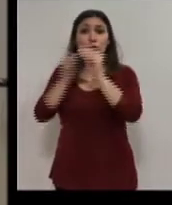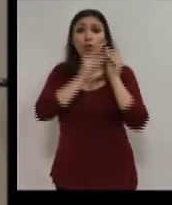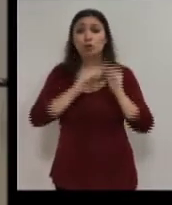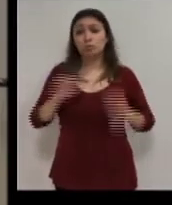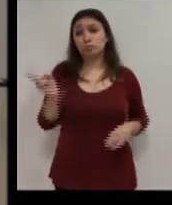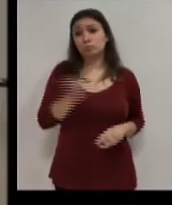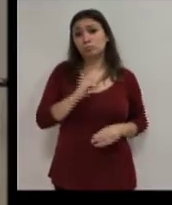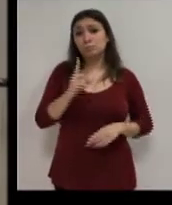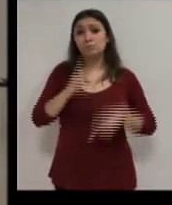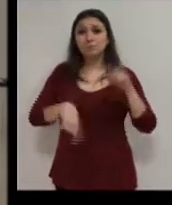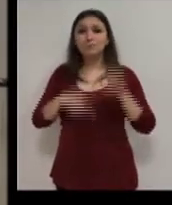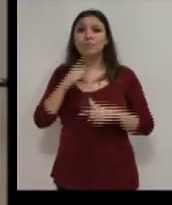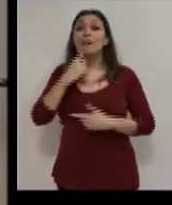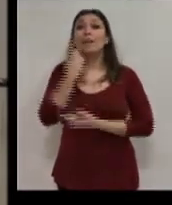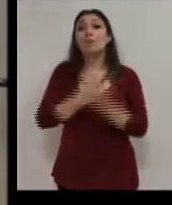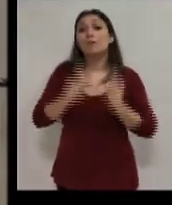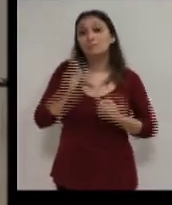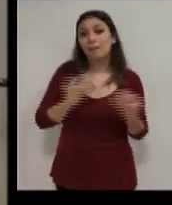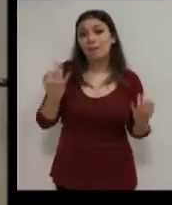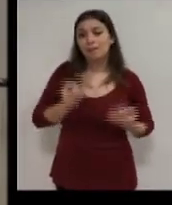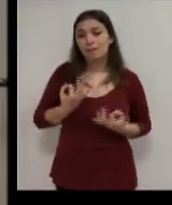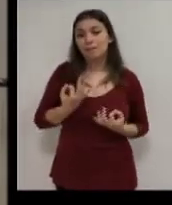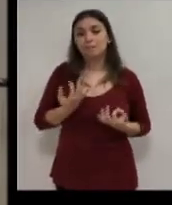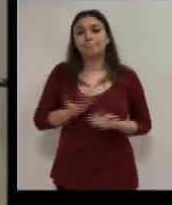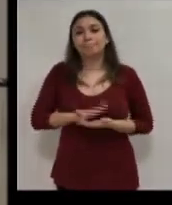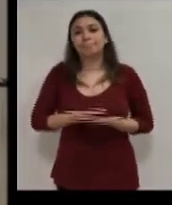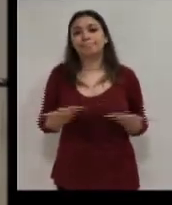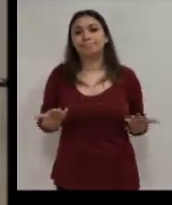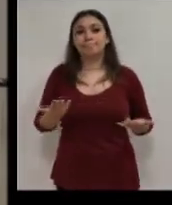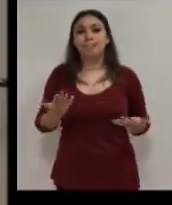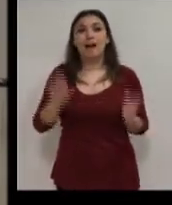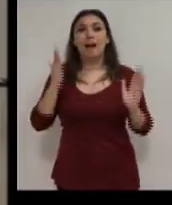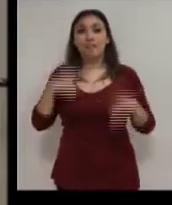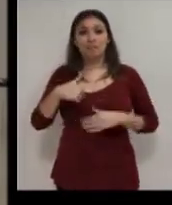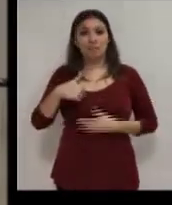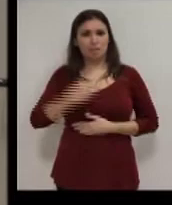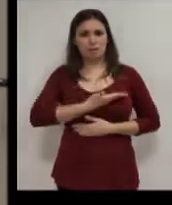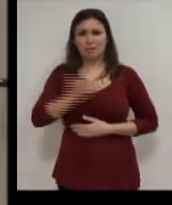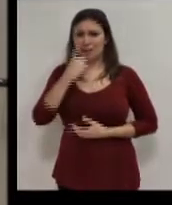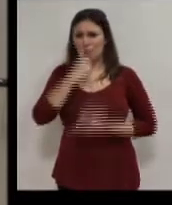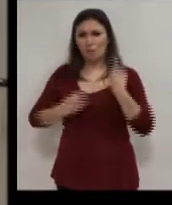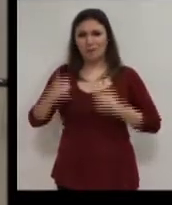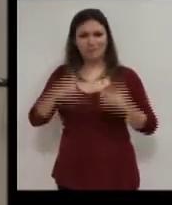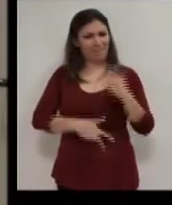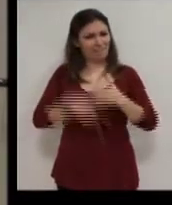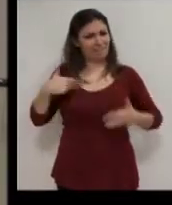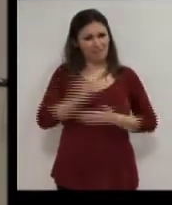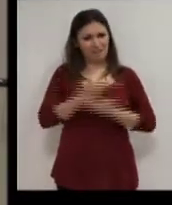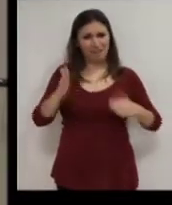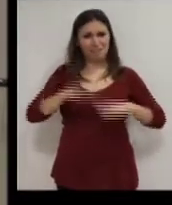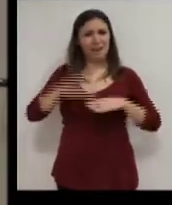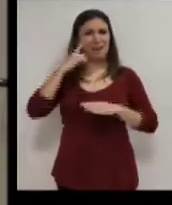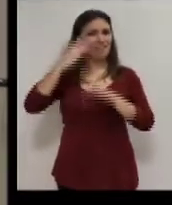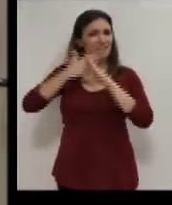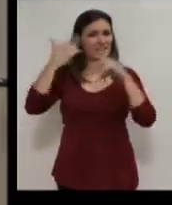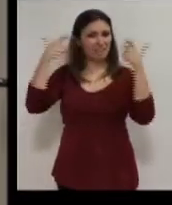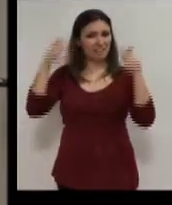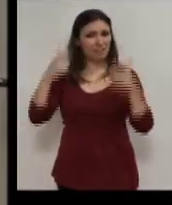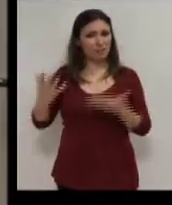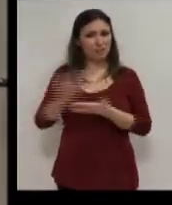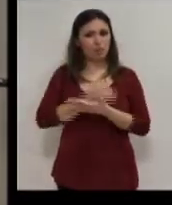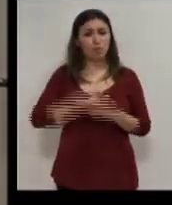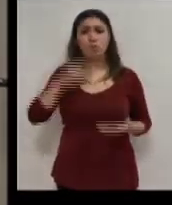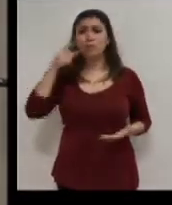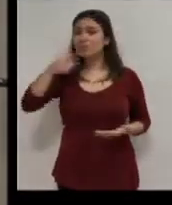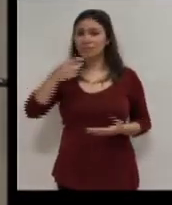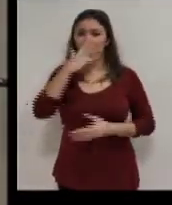solución no es universal porque no lo tiene todo el mundo, no es lo mismo cuando haces una encuesta, dices, hombre, te tienes que dirigir a toda la población para que sea significativo